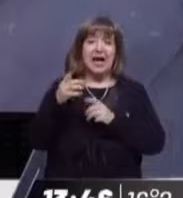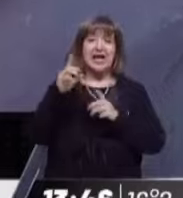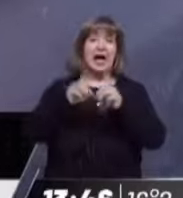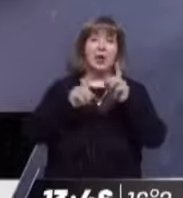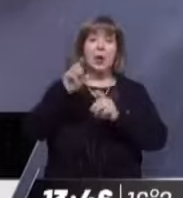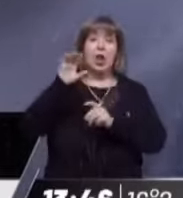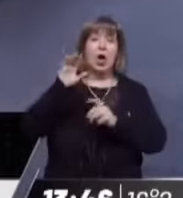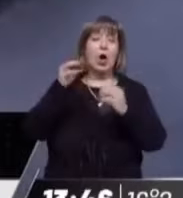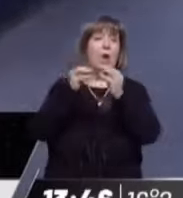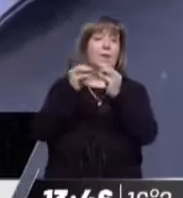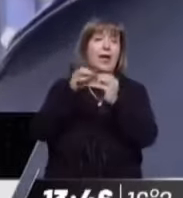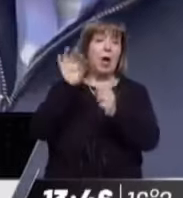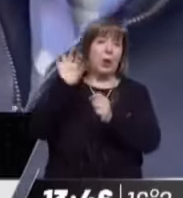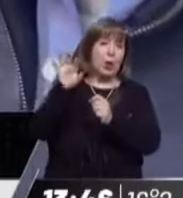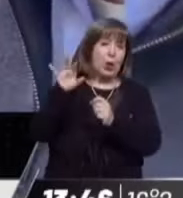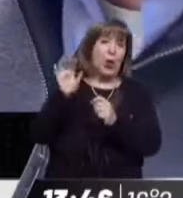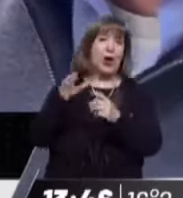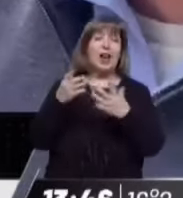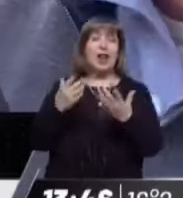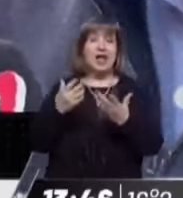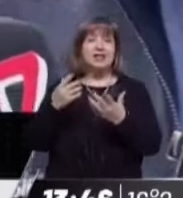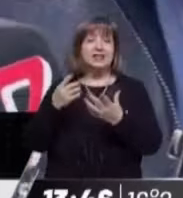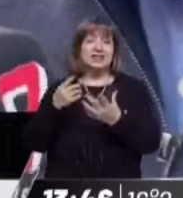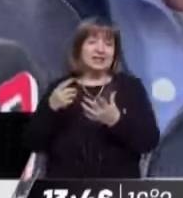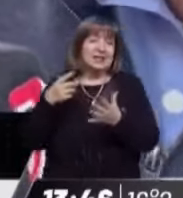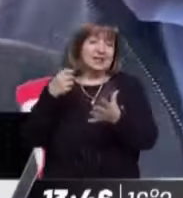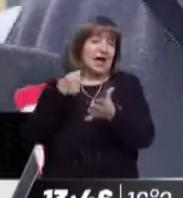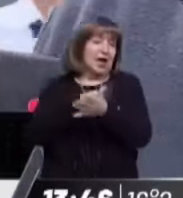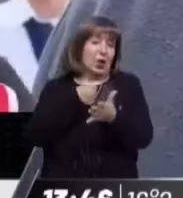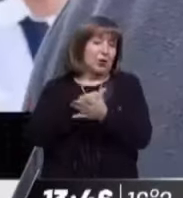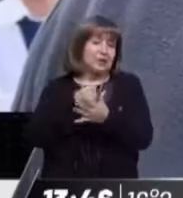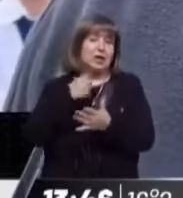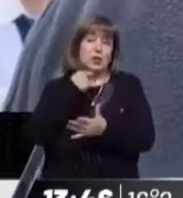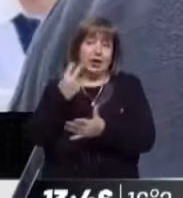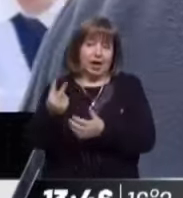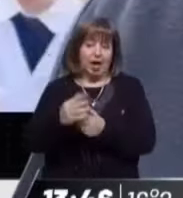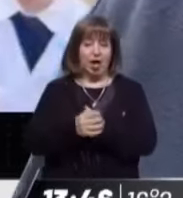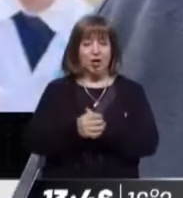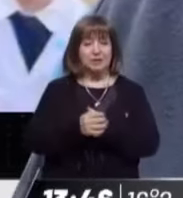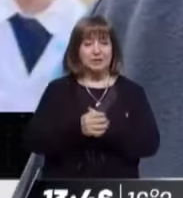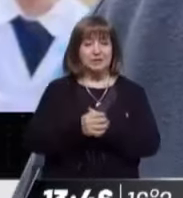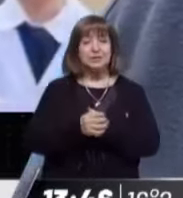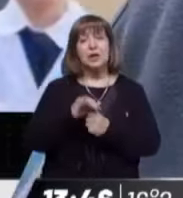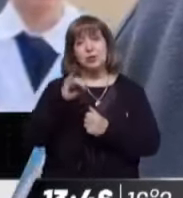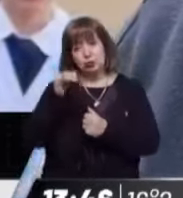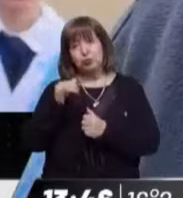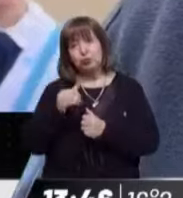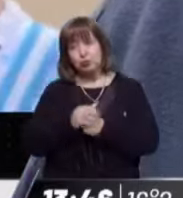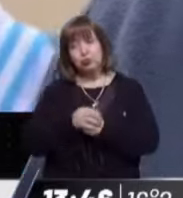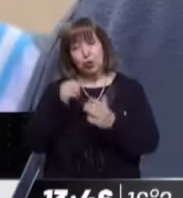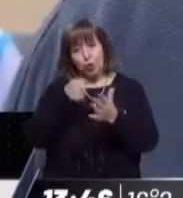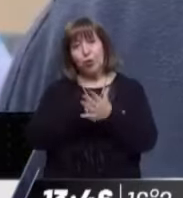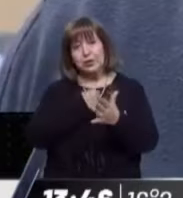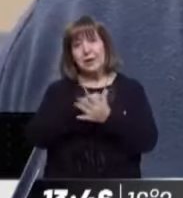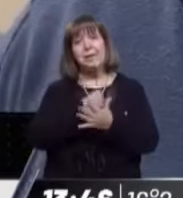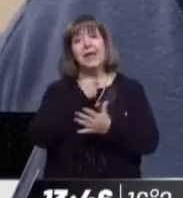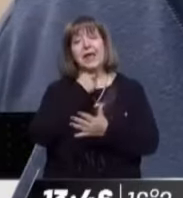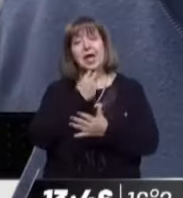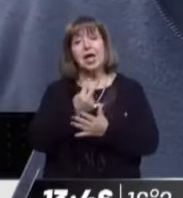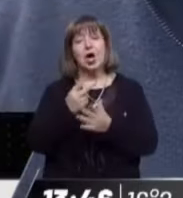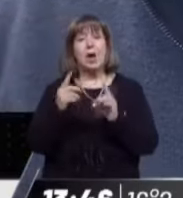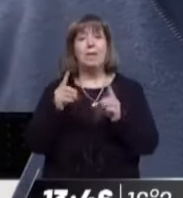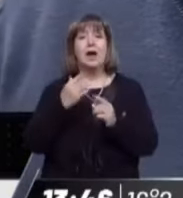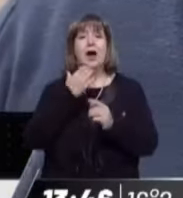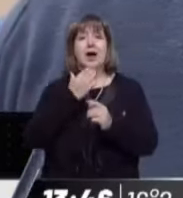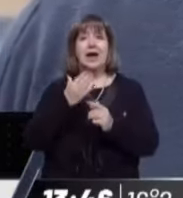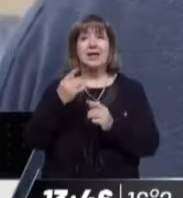chicos que no respetan, que todavía hay chicos que hacen burla. Me imagino que será una lucha de toda la vida, Ernesto. Es una gran lucha y tenemos, gracias a Dios,